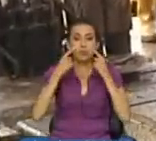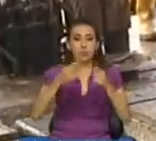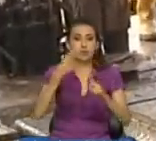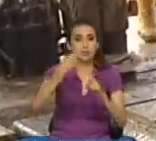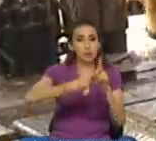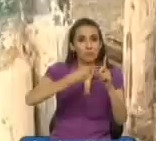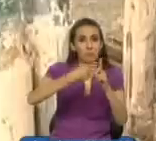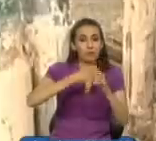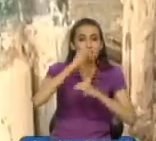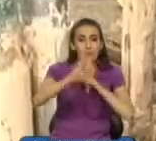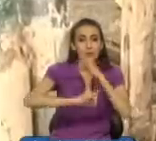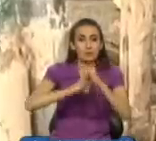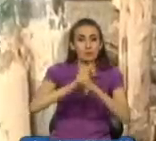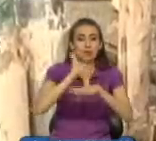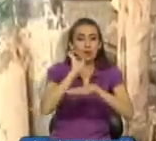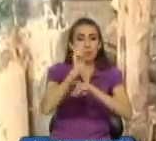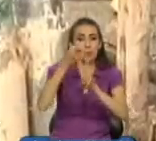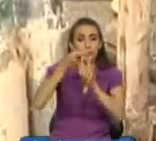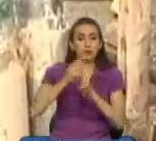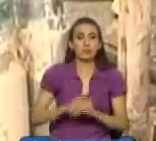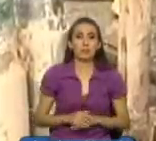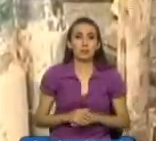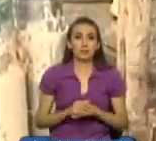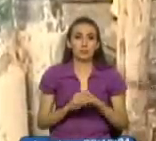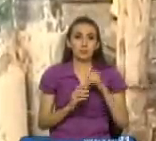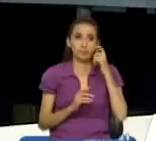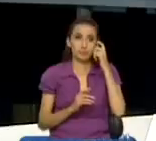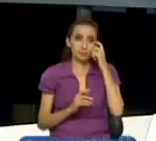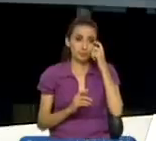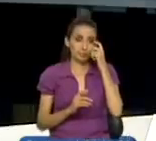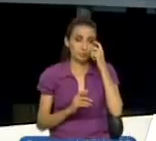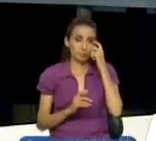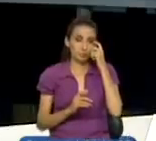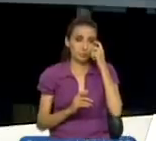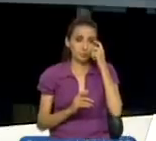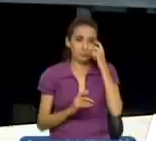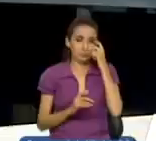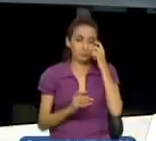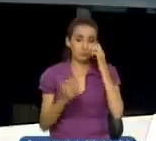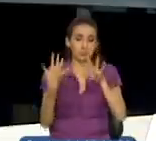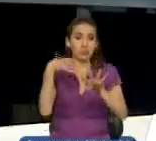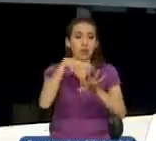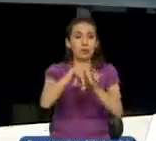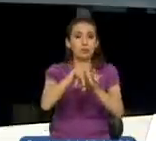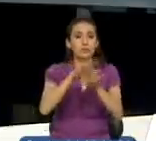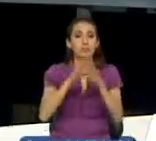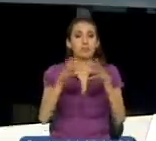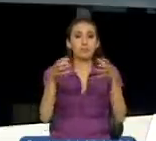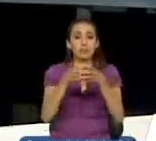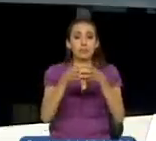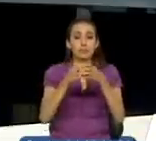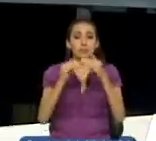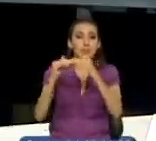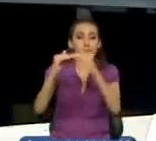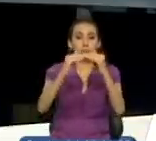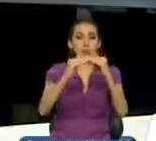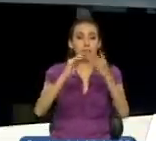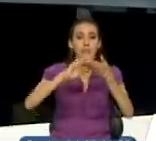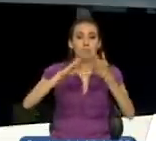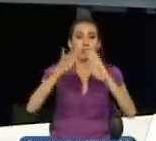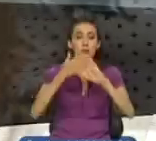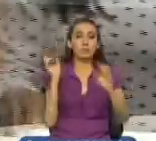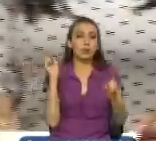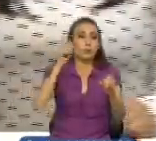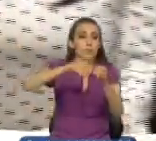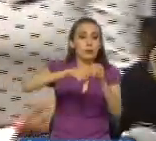mercado internacional Alexis moncayo Ecuador TV los integrantes del Consejo para la igualdad de pueblos y nacionalidades